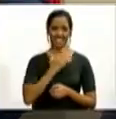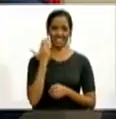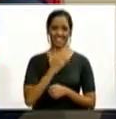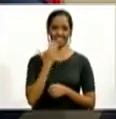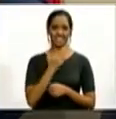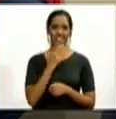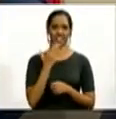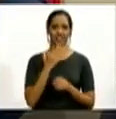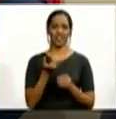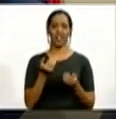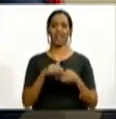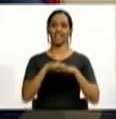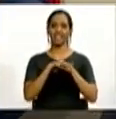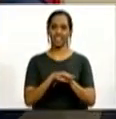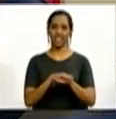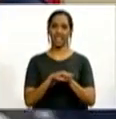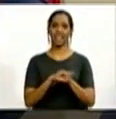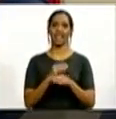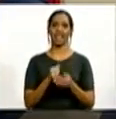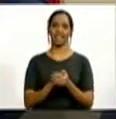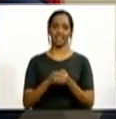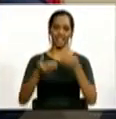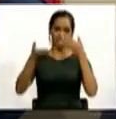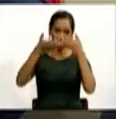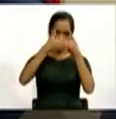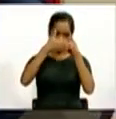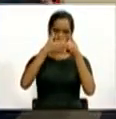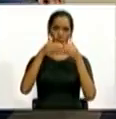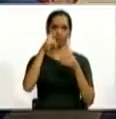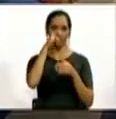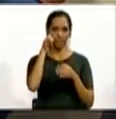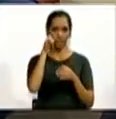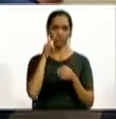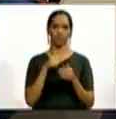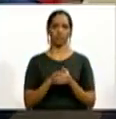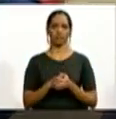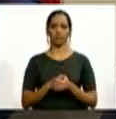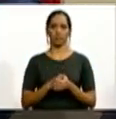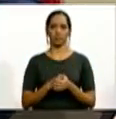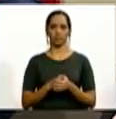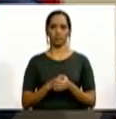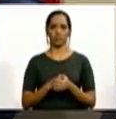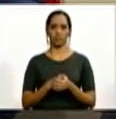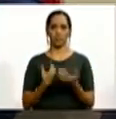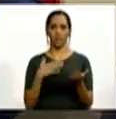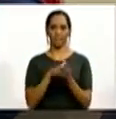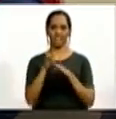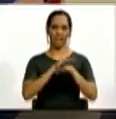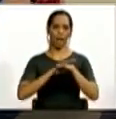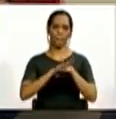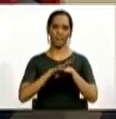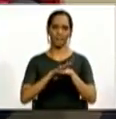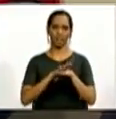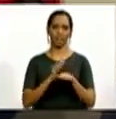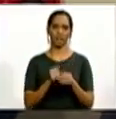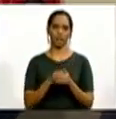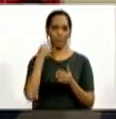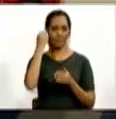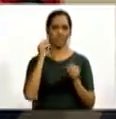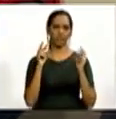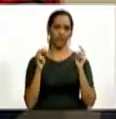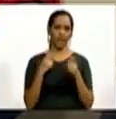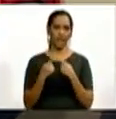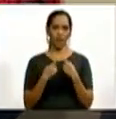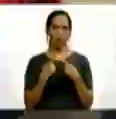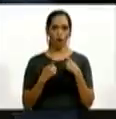Ceniciento fue el que me tapó la cámara hace unos meses con la de BPI. Así que te la perdoné porque pensaba que estabas nuevo en la cosa.